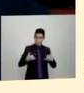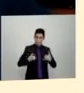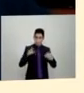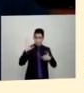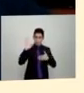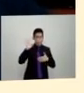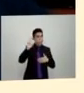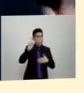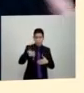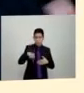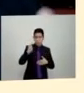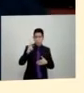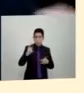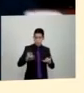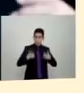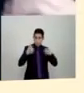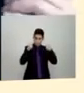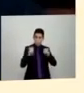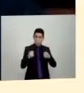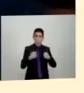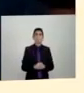joven, eso sí seguro.